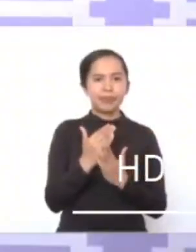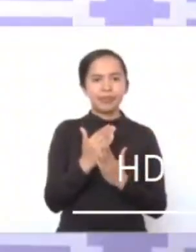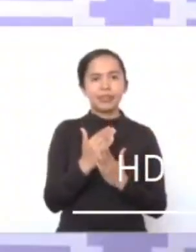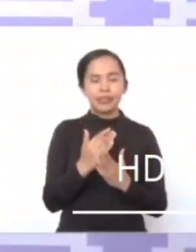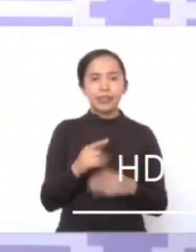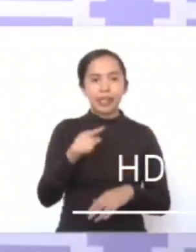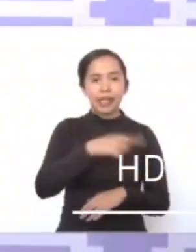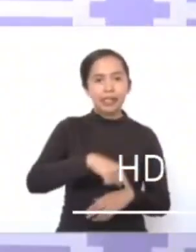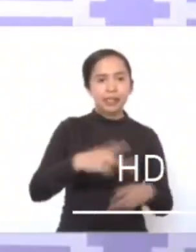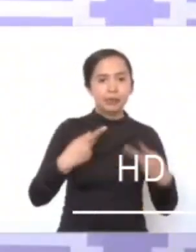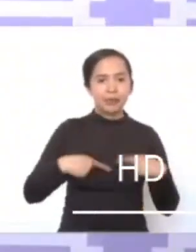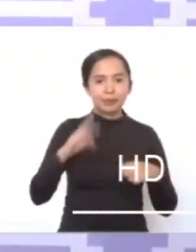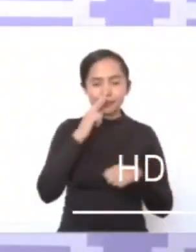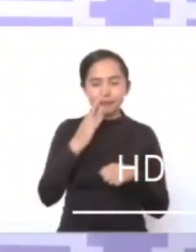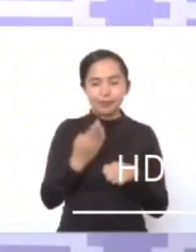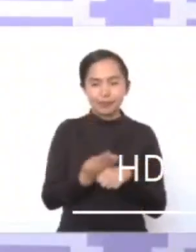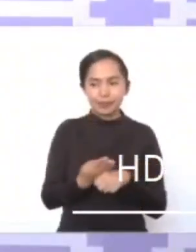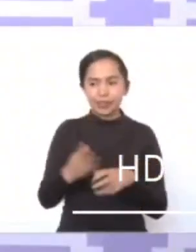de vinculaciones a proceso.